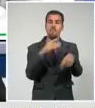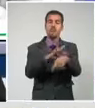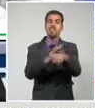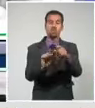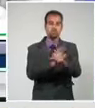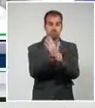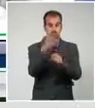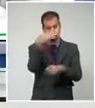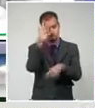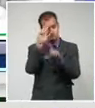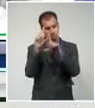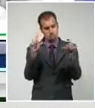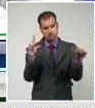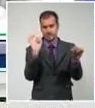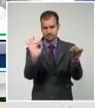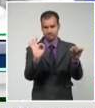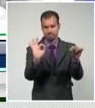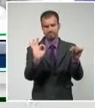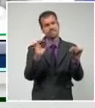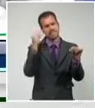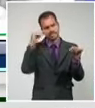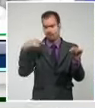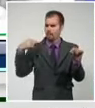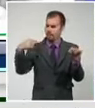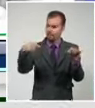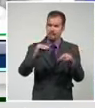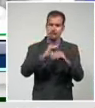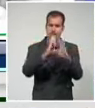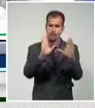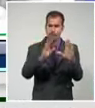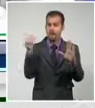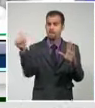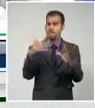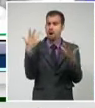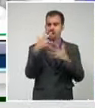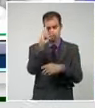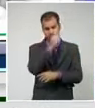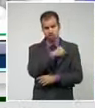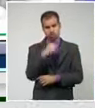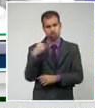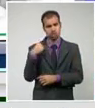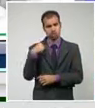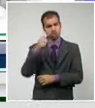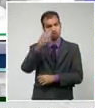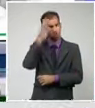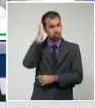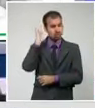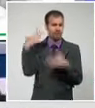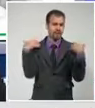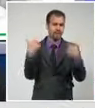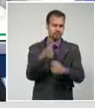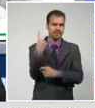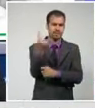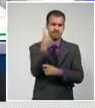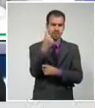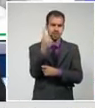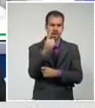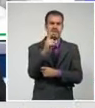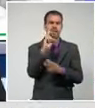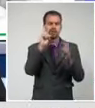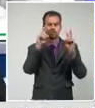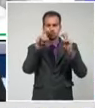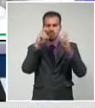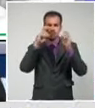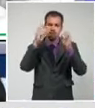nuestro país. Como ya es habitual, cada mañana nos acompaña el doctor Francisco Durán García, director nacional de epidemiología de